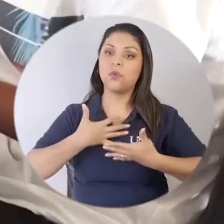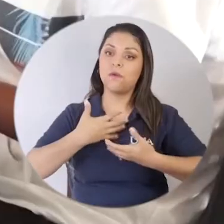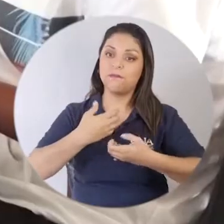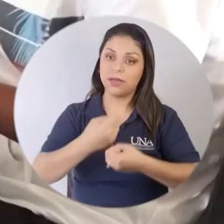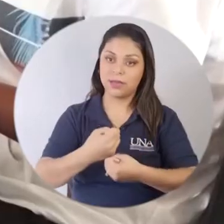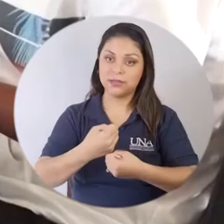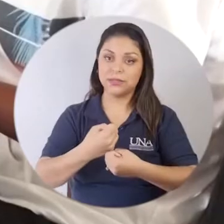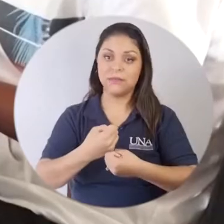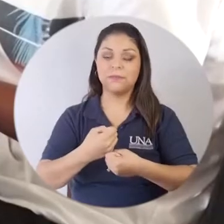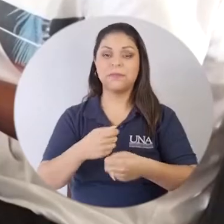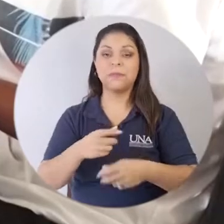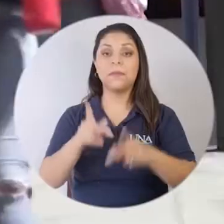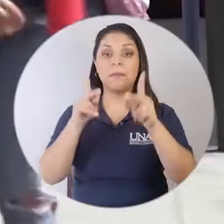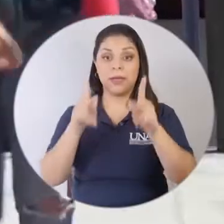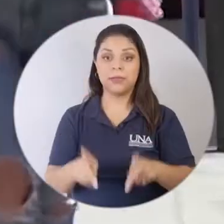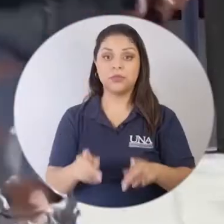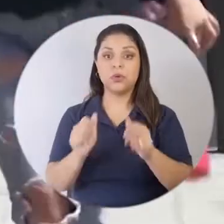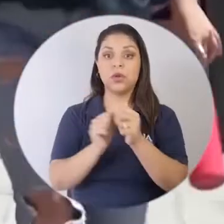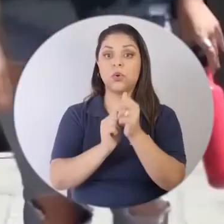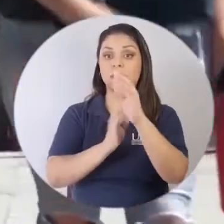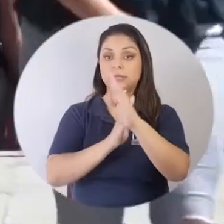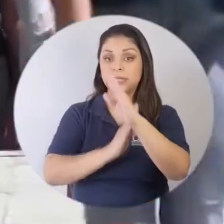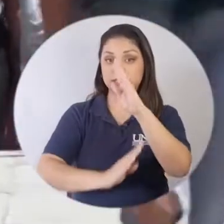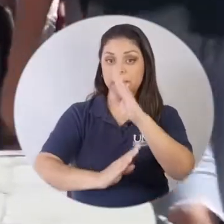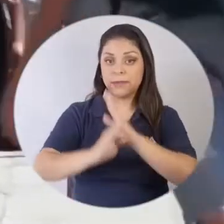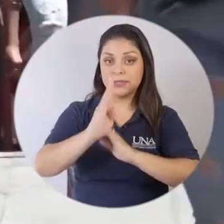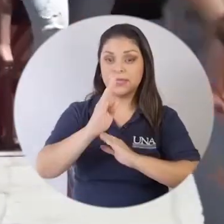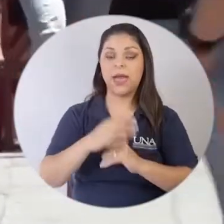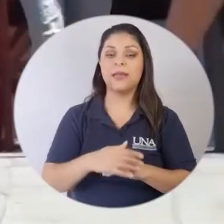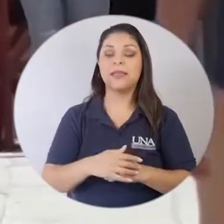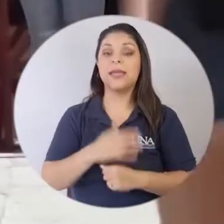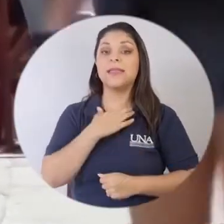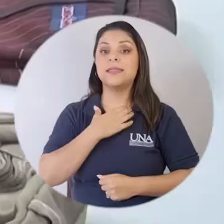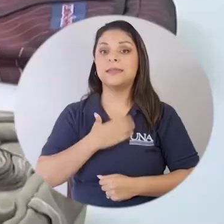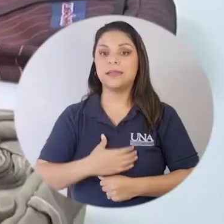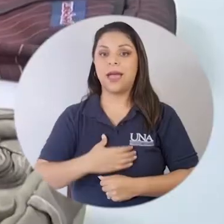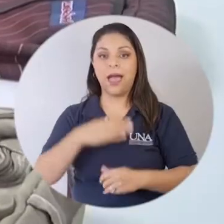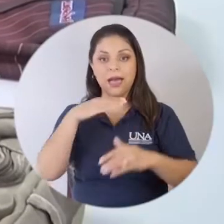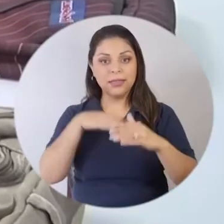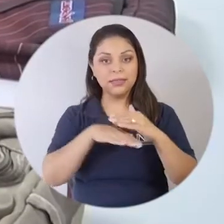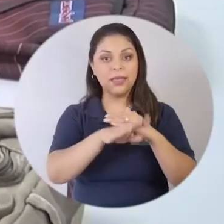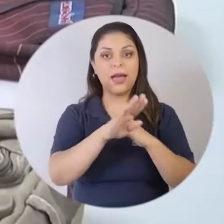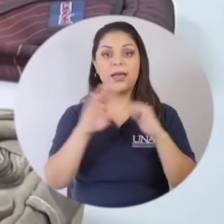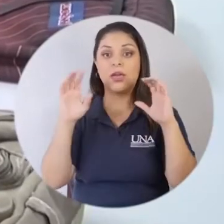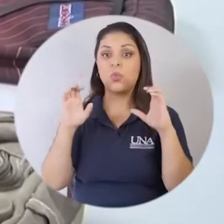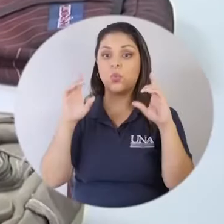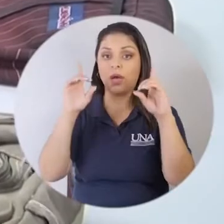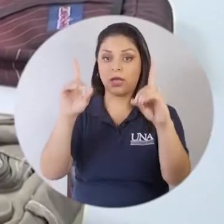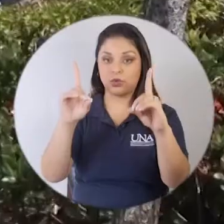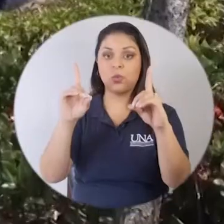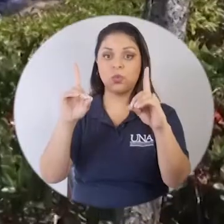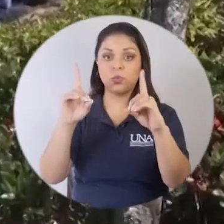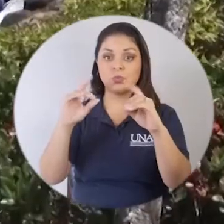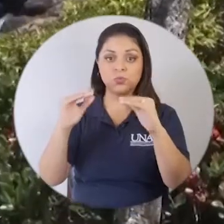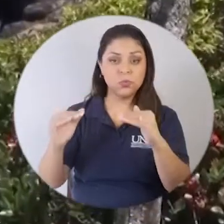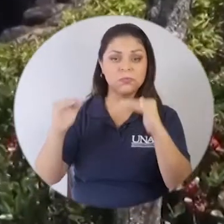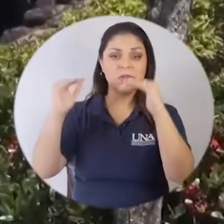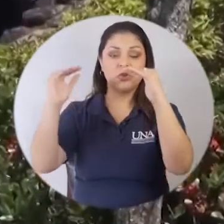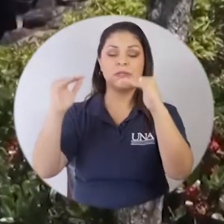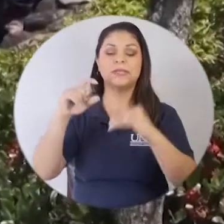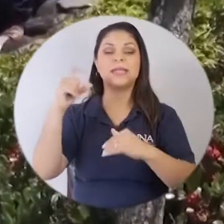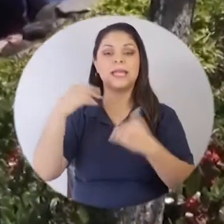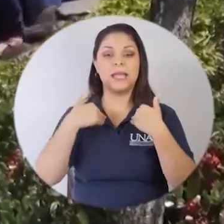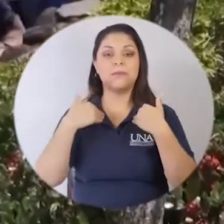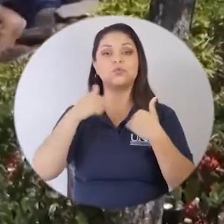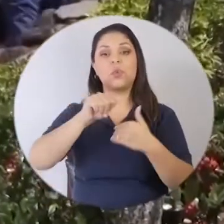confianza a la persona con discapacidad que está deseoso de ingresar a la educación superior, también contamos con